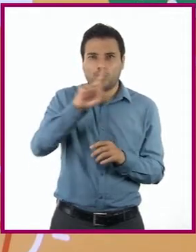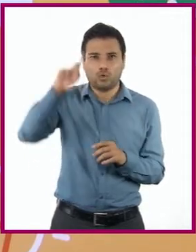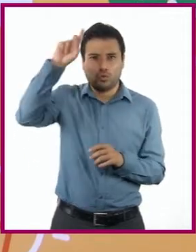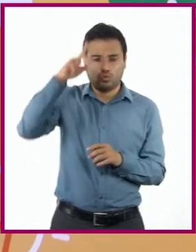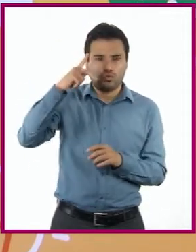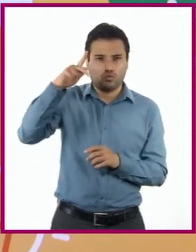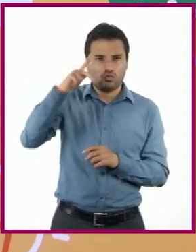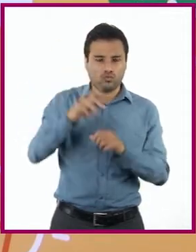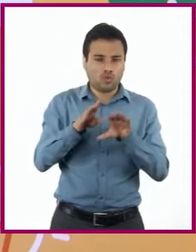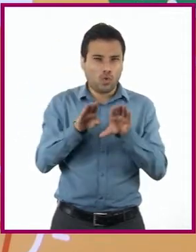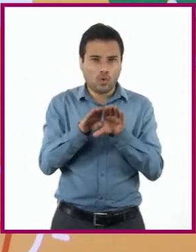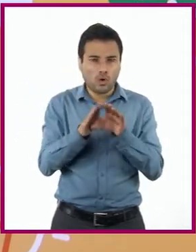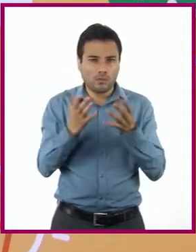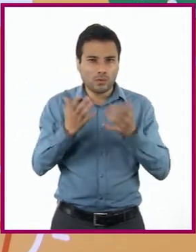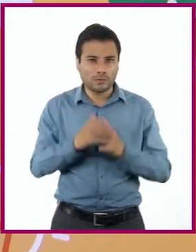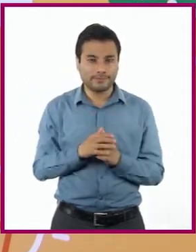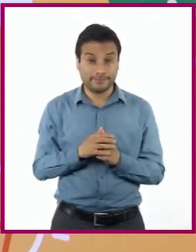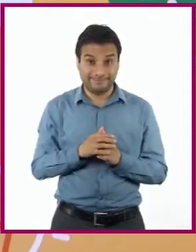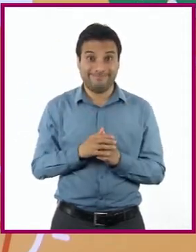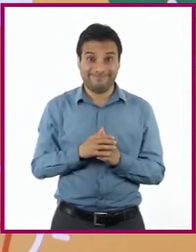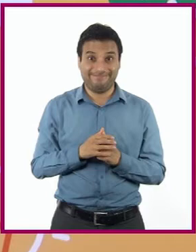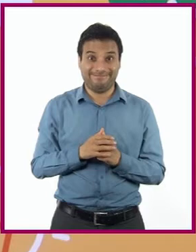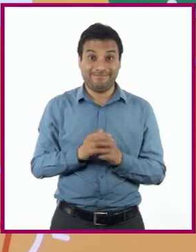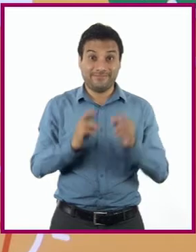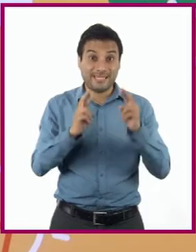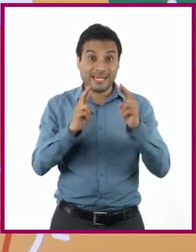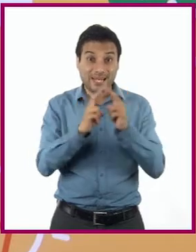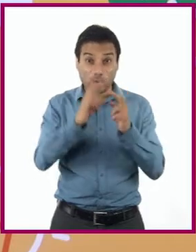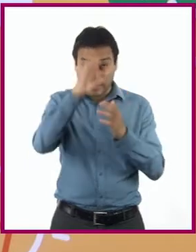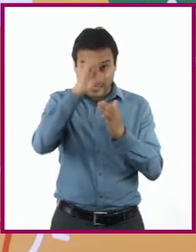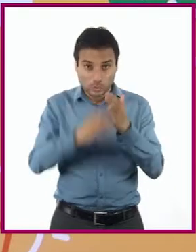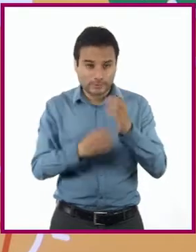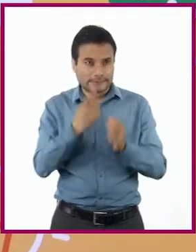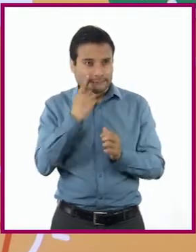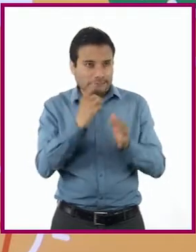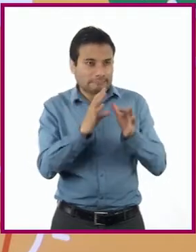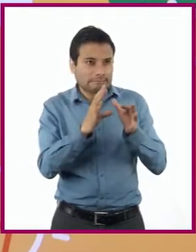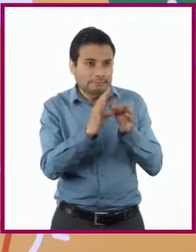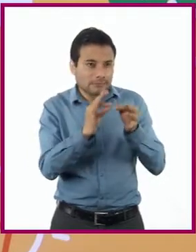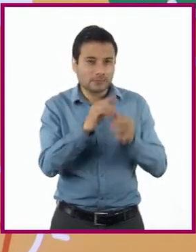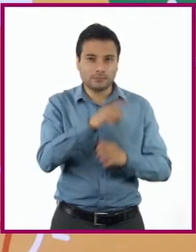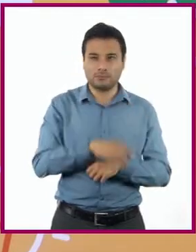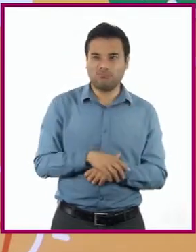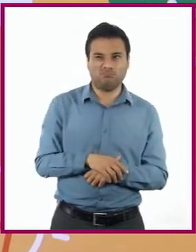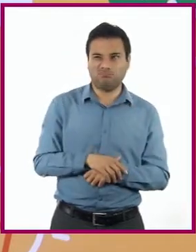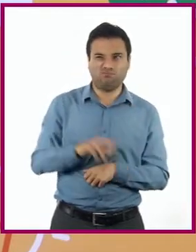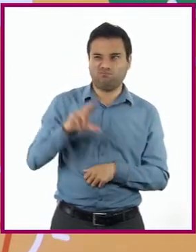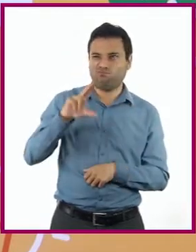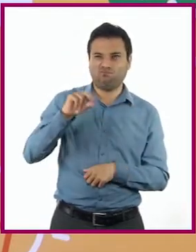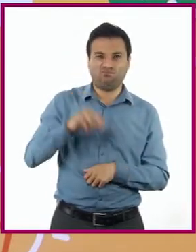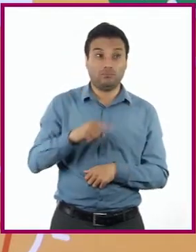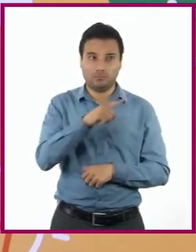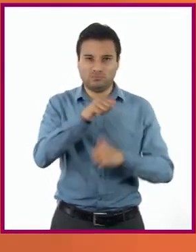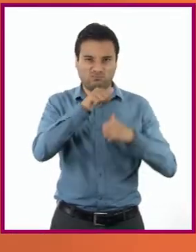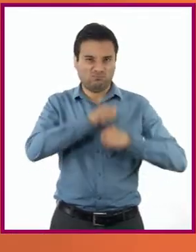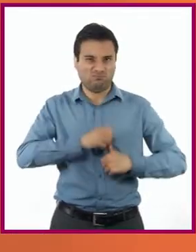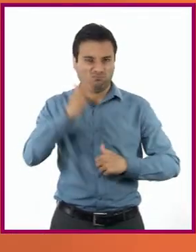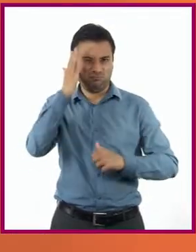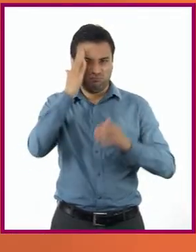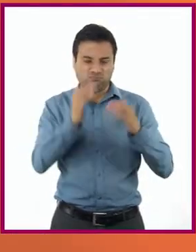fue muy difícil convencer a esta institución, la que entonces tenía un gran peso en todo el